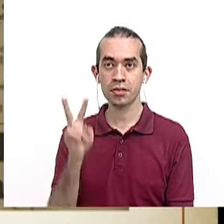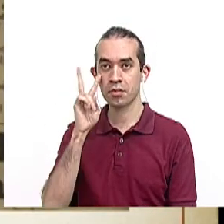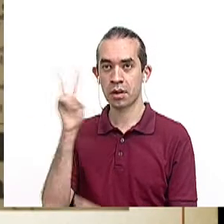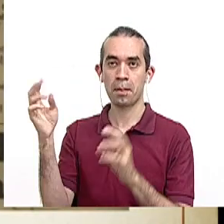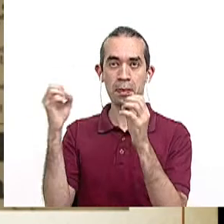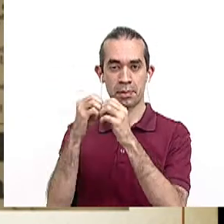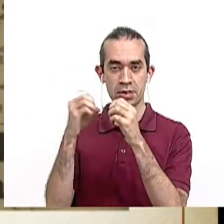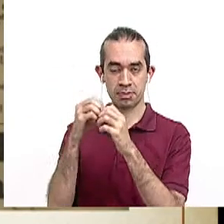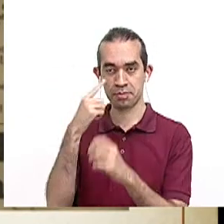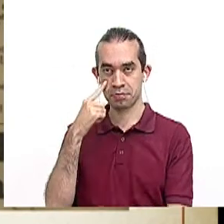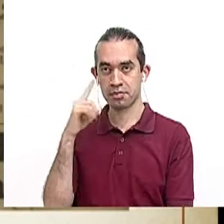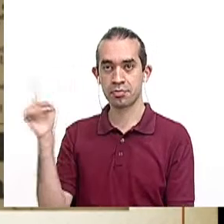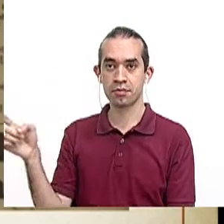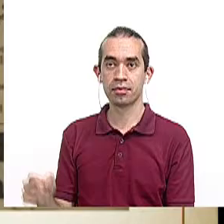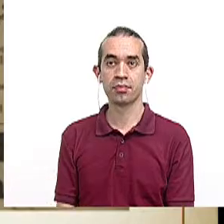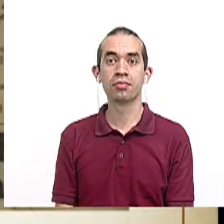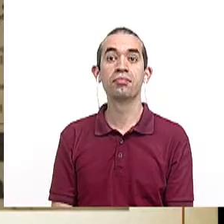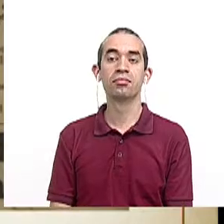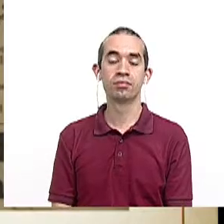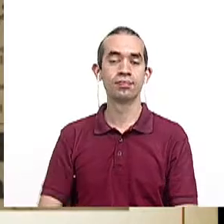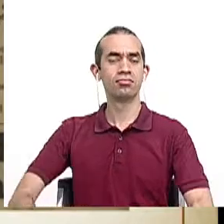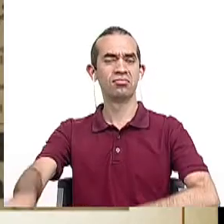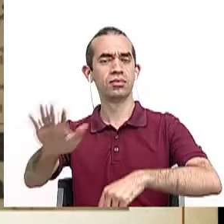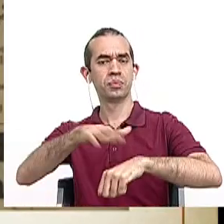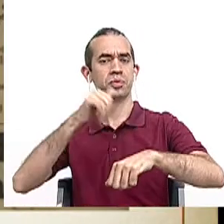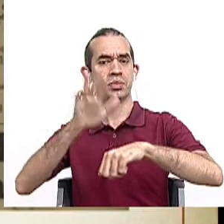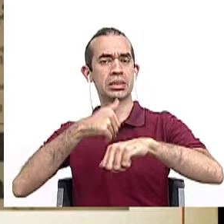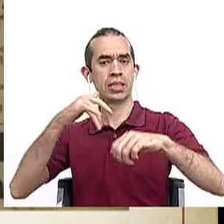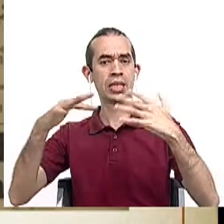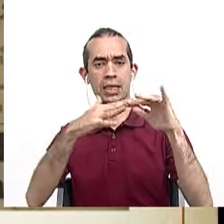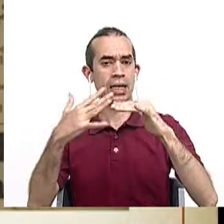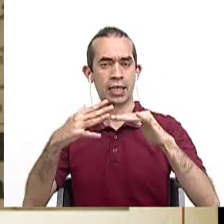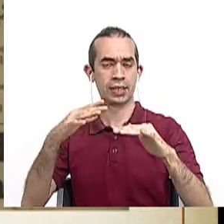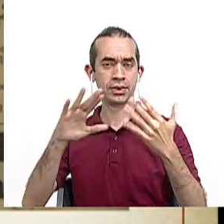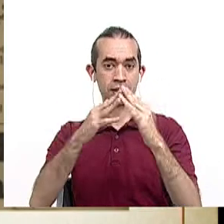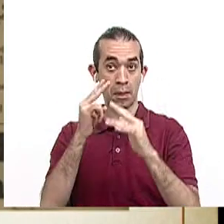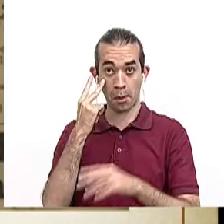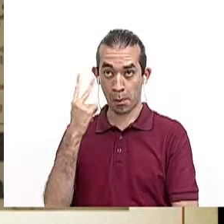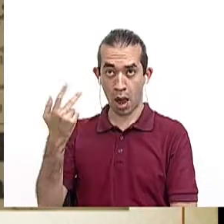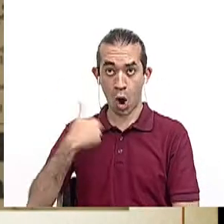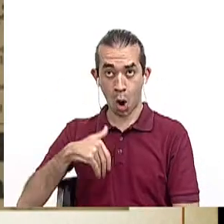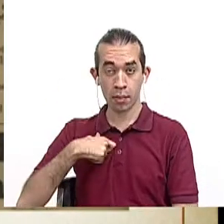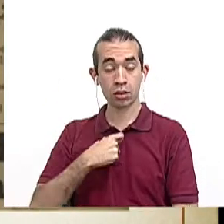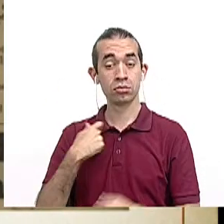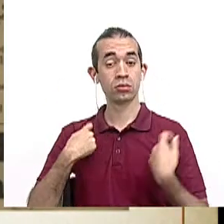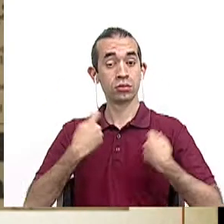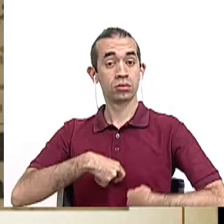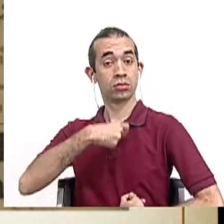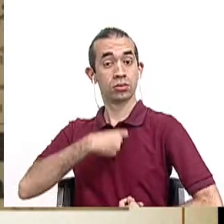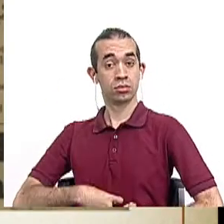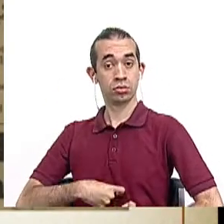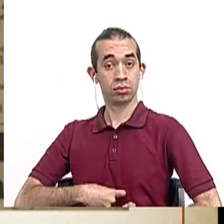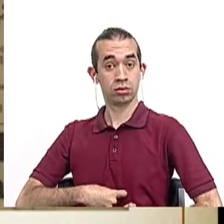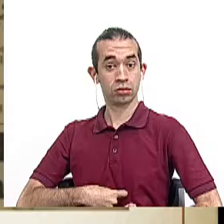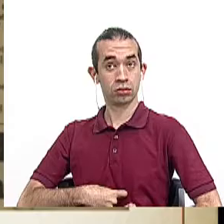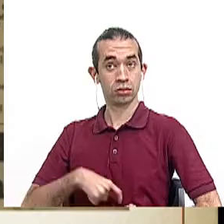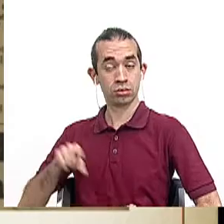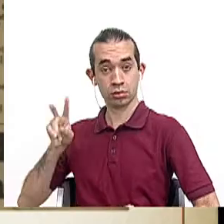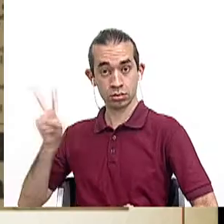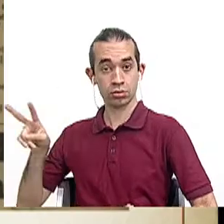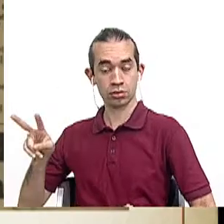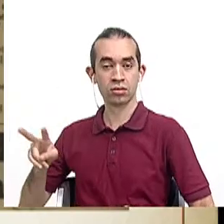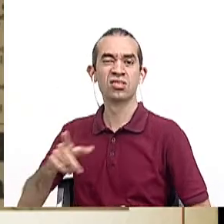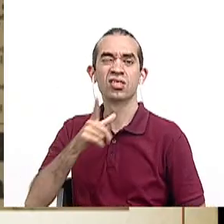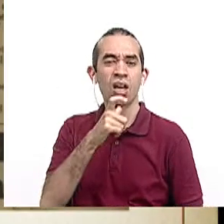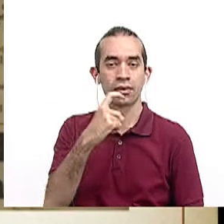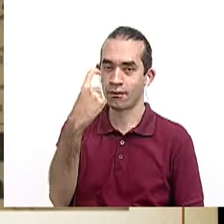poquito más. La llamada de la guerra civil, lo ven ustedes ahí a la izquierda. Ese caballero que se encuentra de traje elegante es